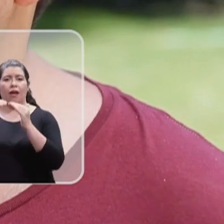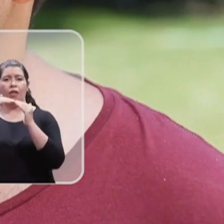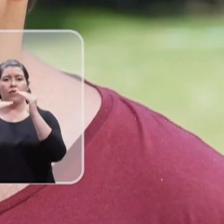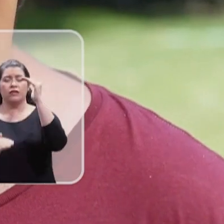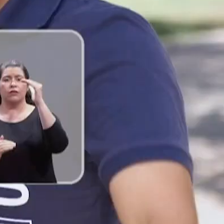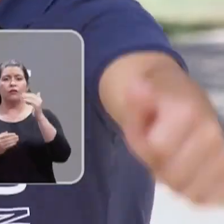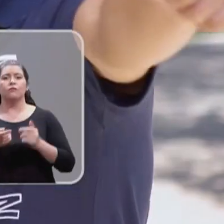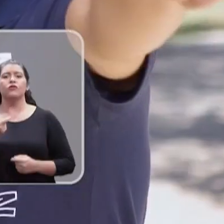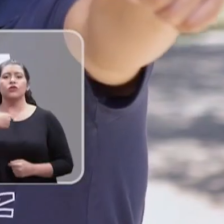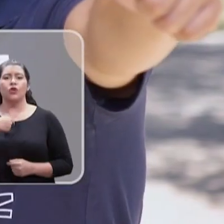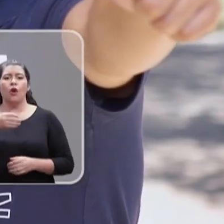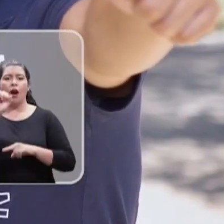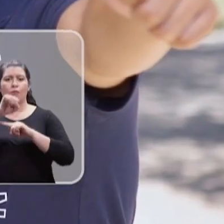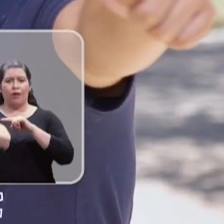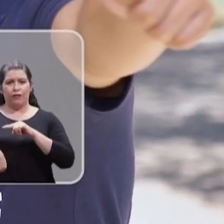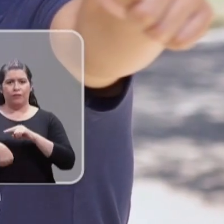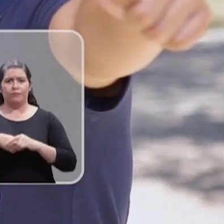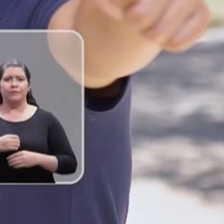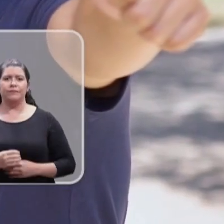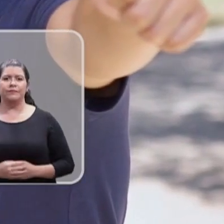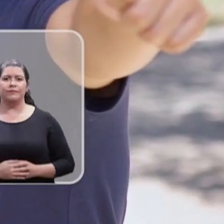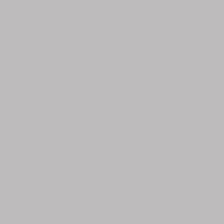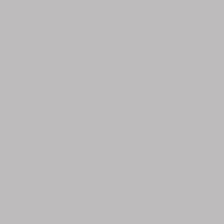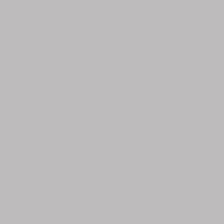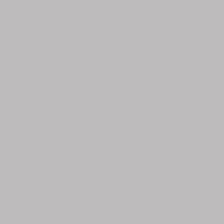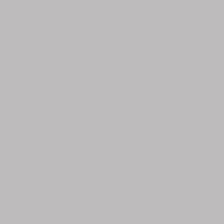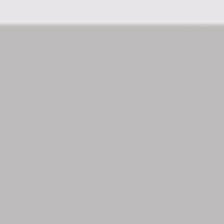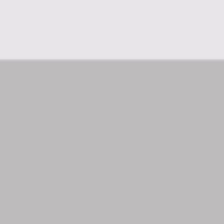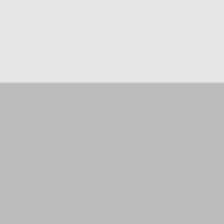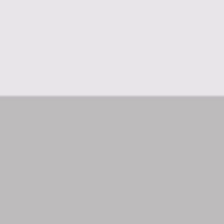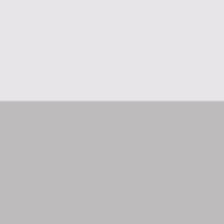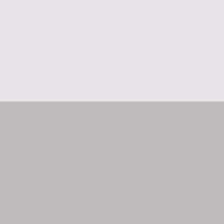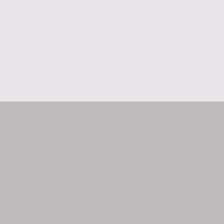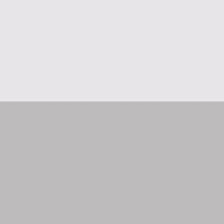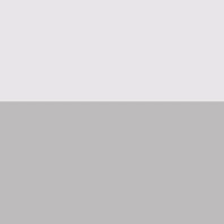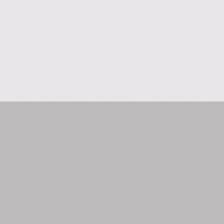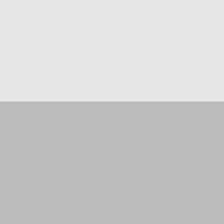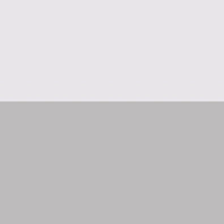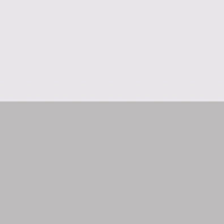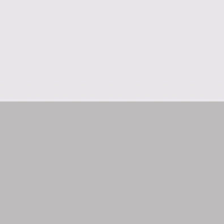que no sea limitado por la desigualdad. Y por eso, yo apruebo.